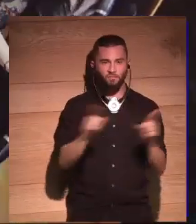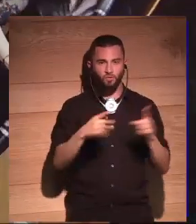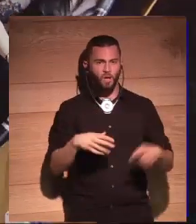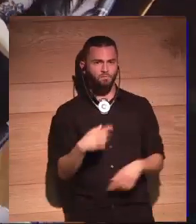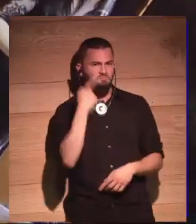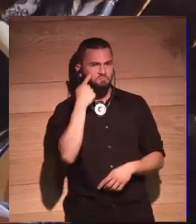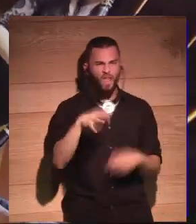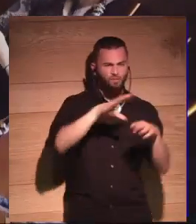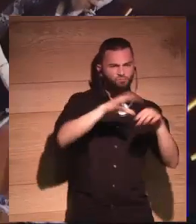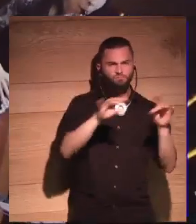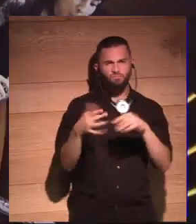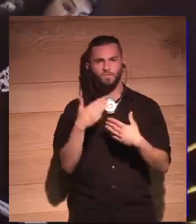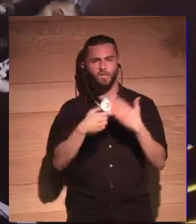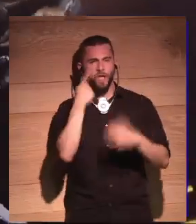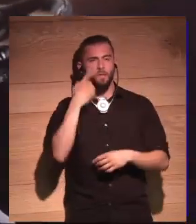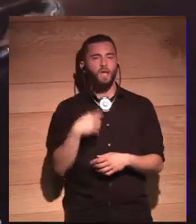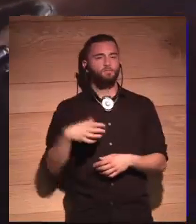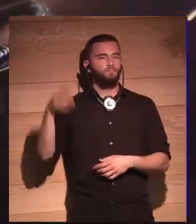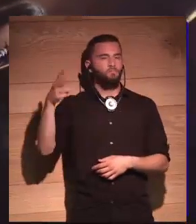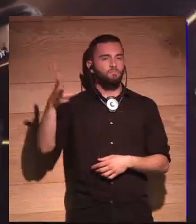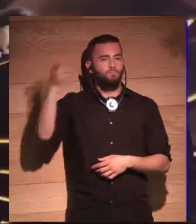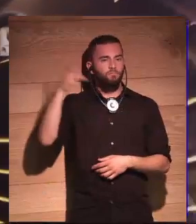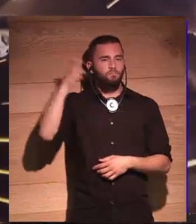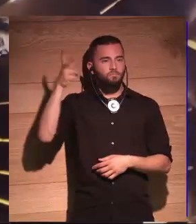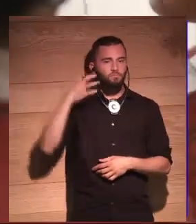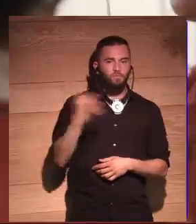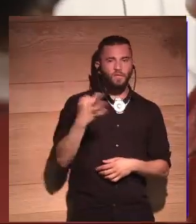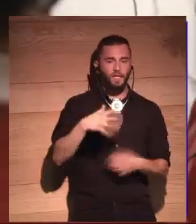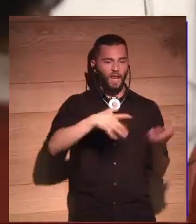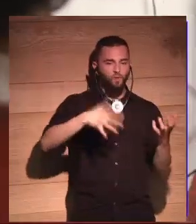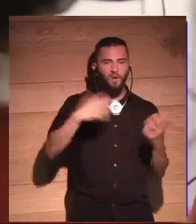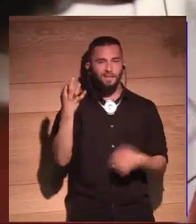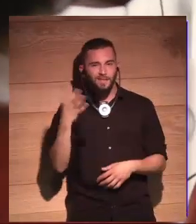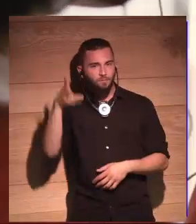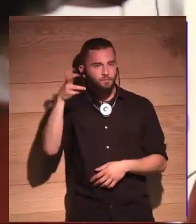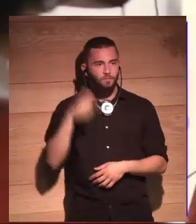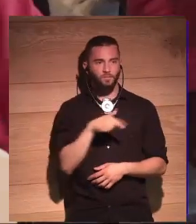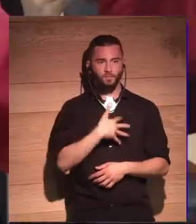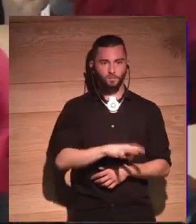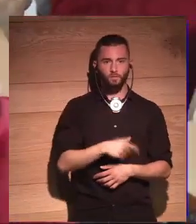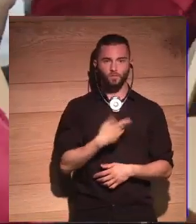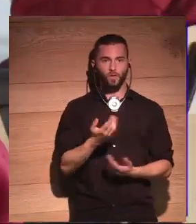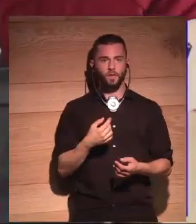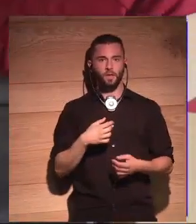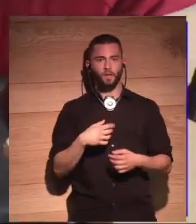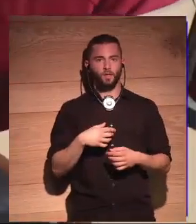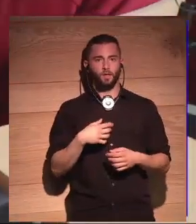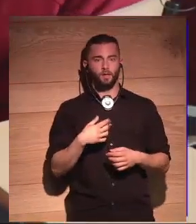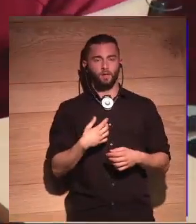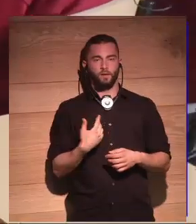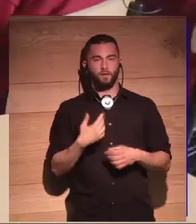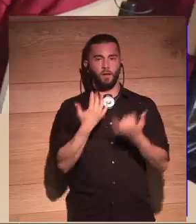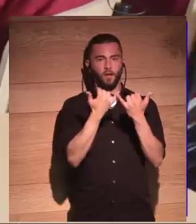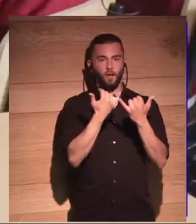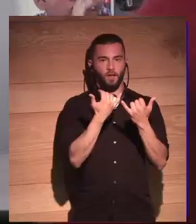cerca, ver qué es lo que está sonando en el oboe, en el clarinete, en la cuerda. Entre medias con explicaciones, introduciendo la obra, introduciendo al